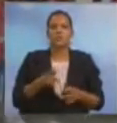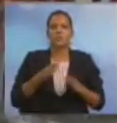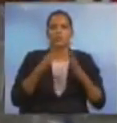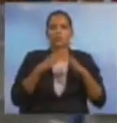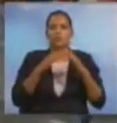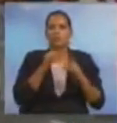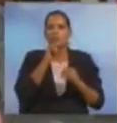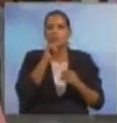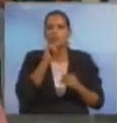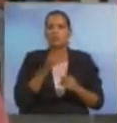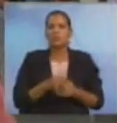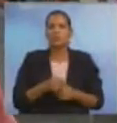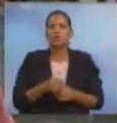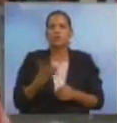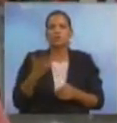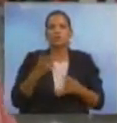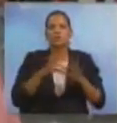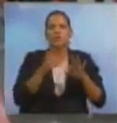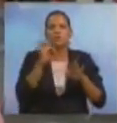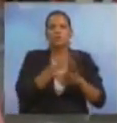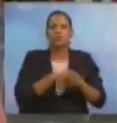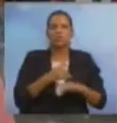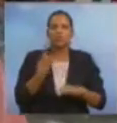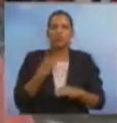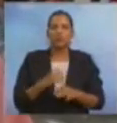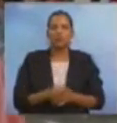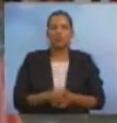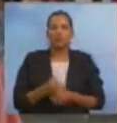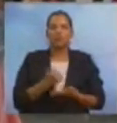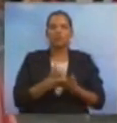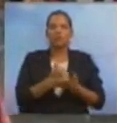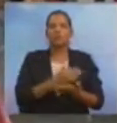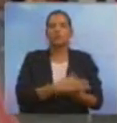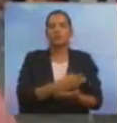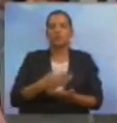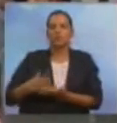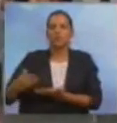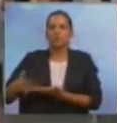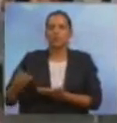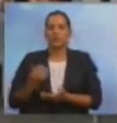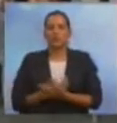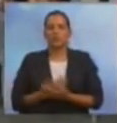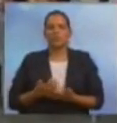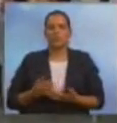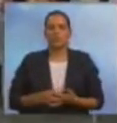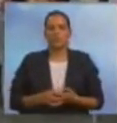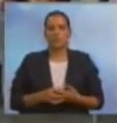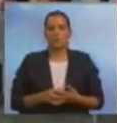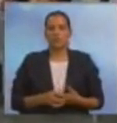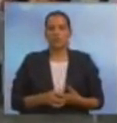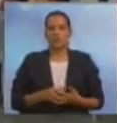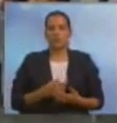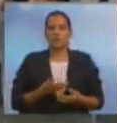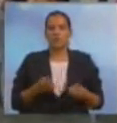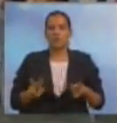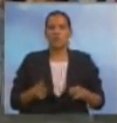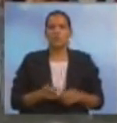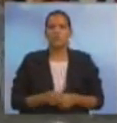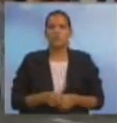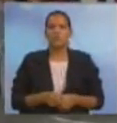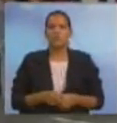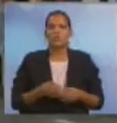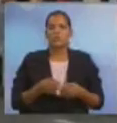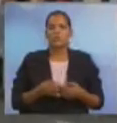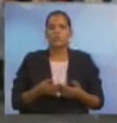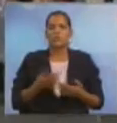casa faltan dos o tres toldos, aunque uno o dos, poderlos repartir, o sea, hacer presencia, no solamente con eso, también con